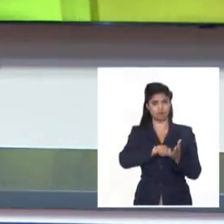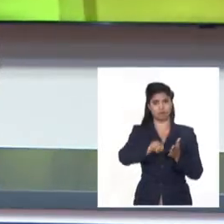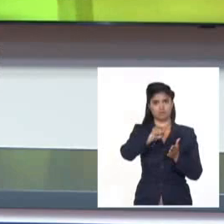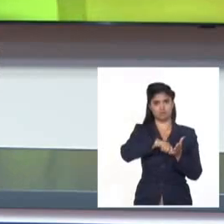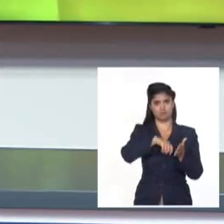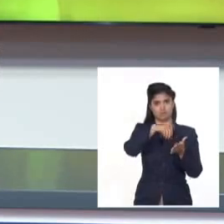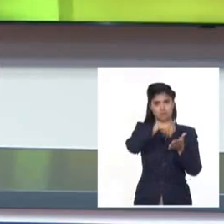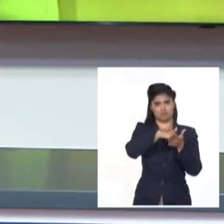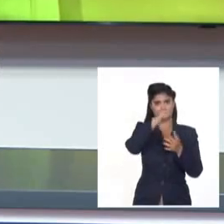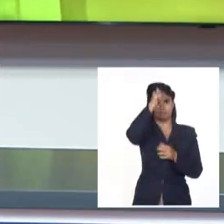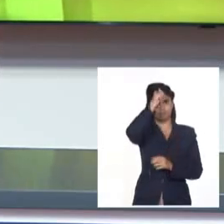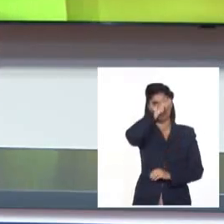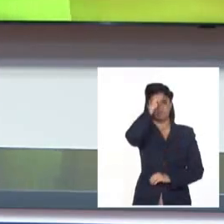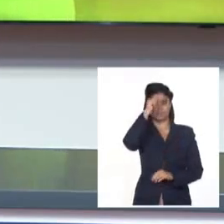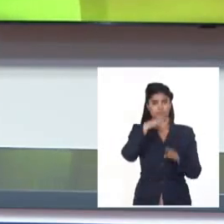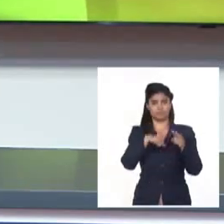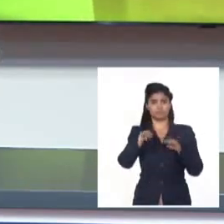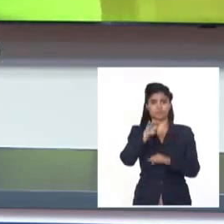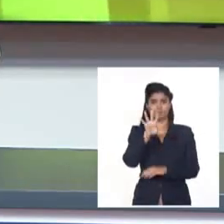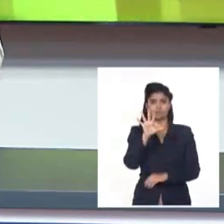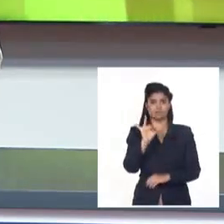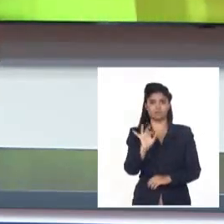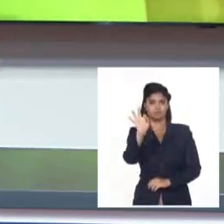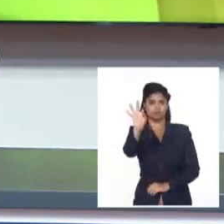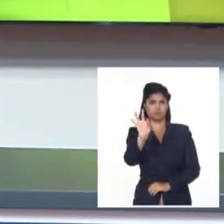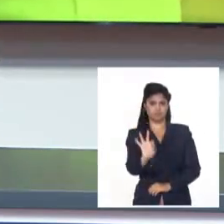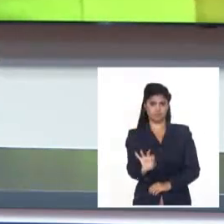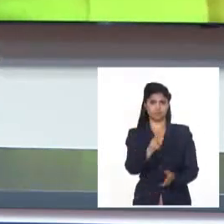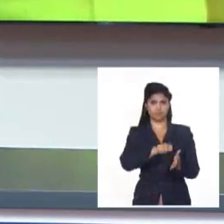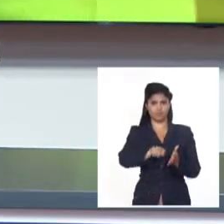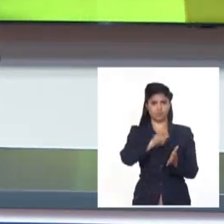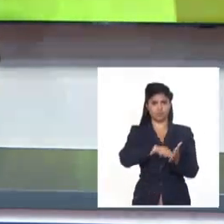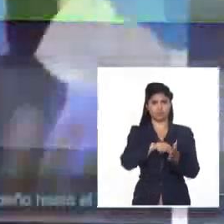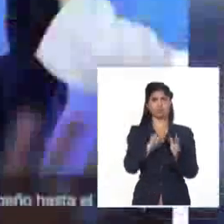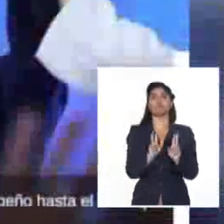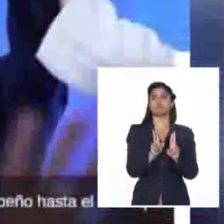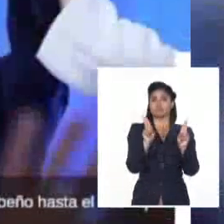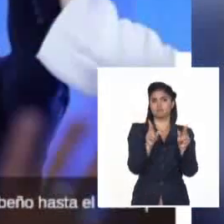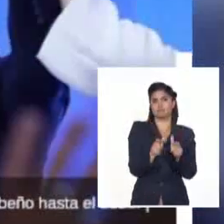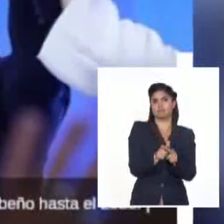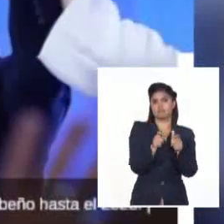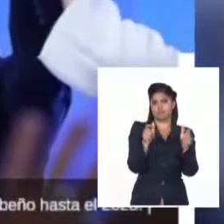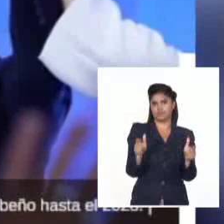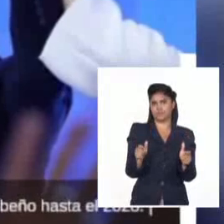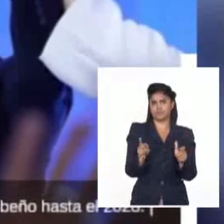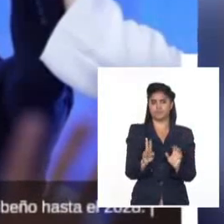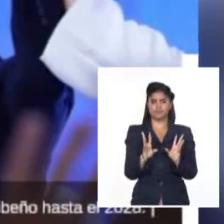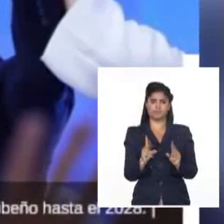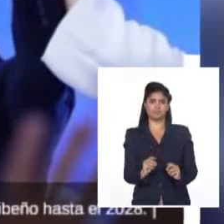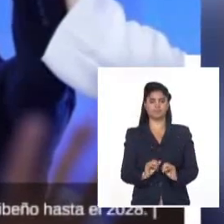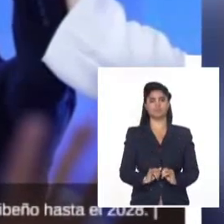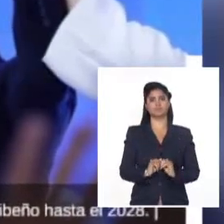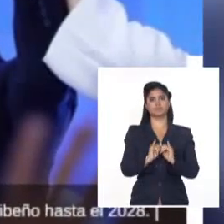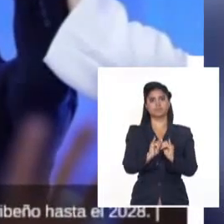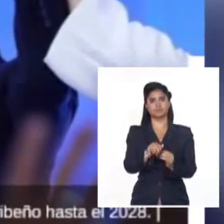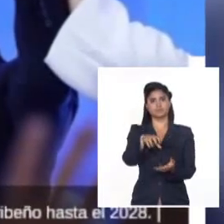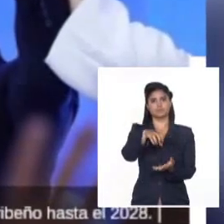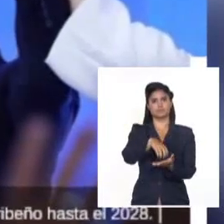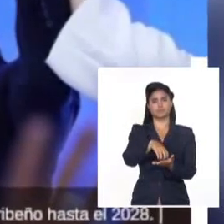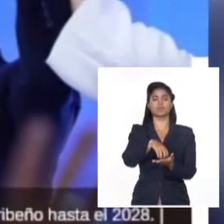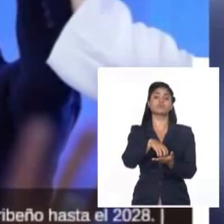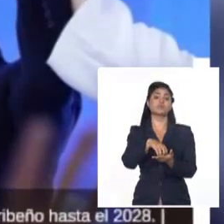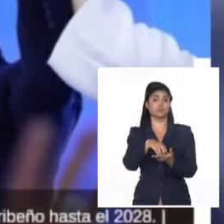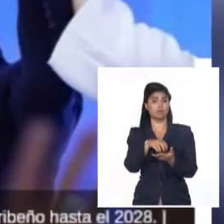del 57% de los votos válidos emitidos. Con los resultados oficiales divulgados por la Junta Central Electoral,